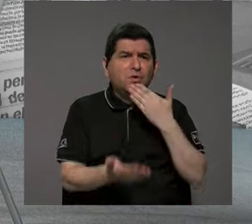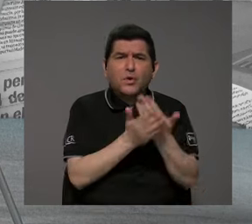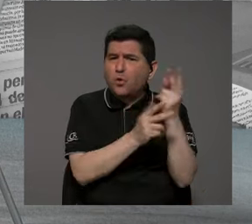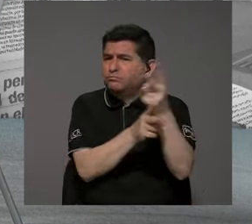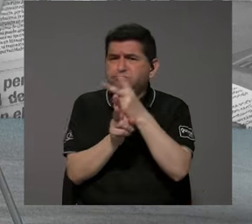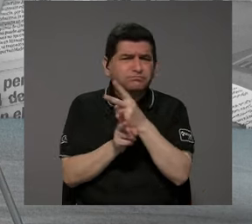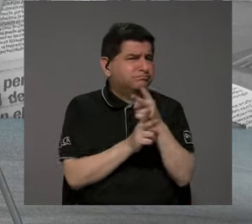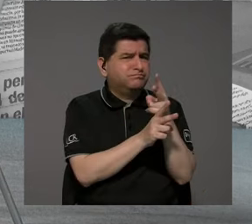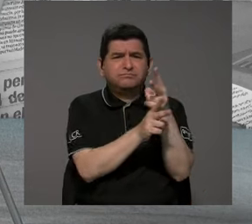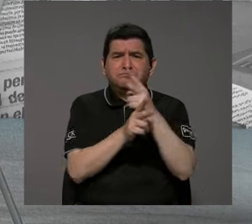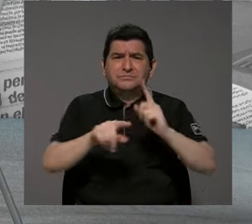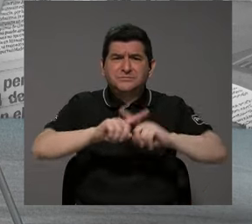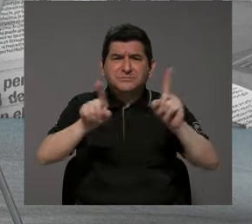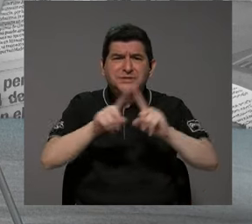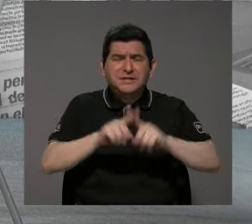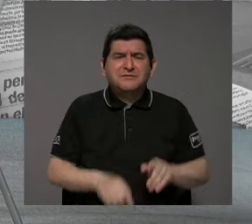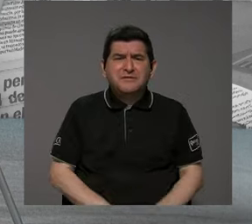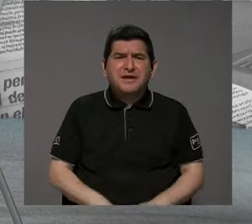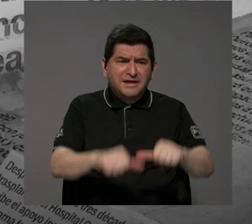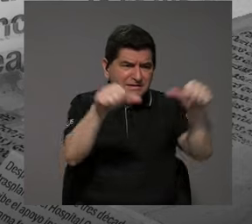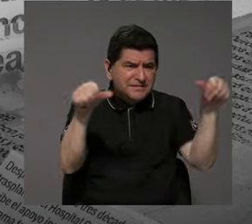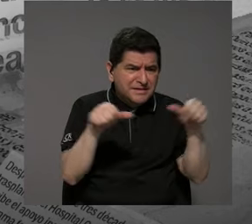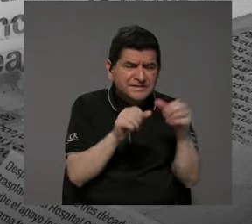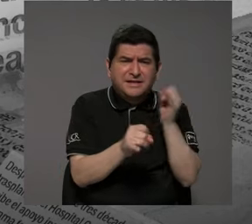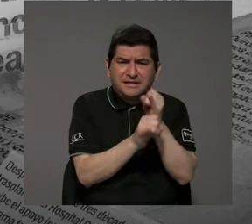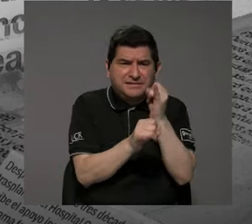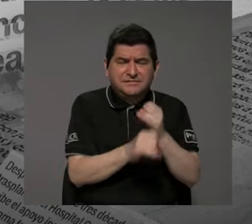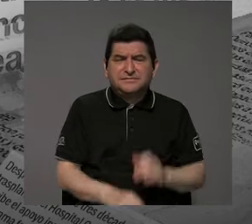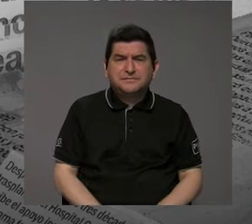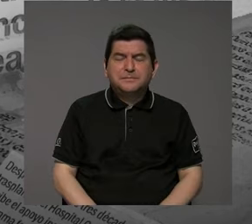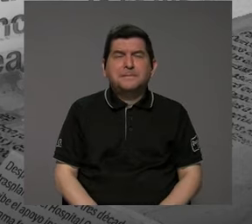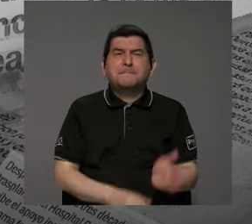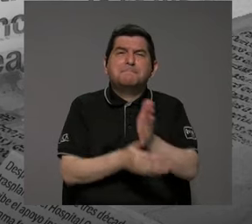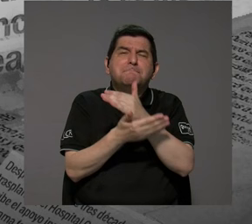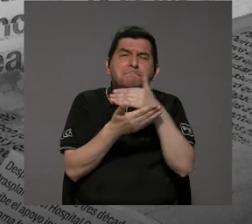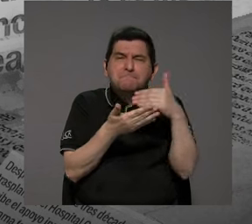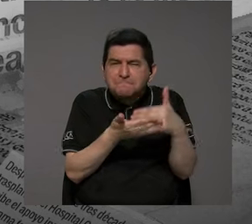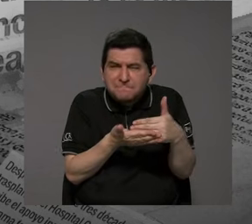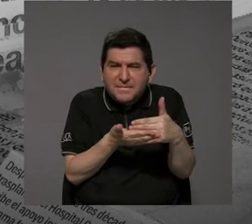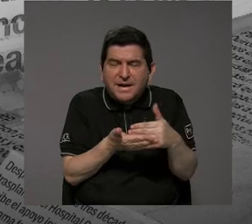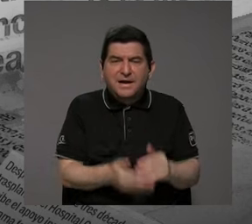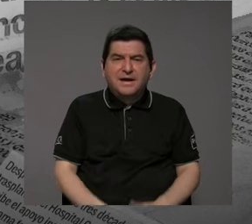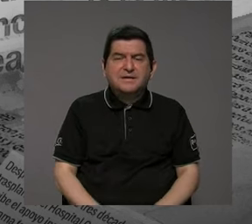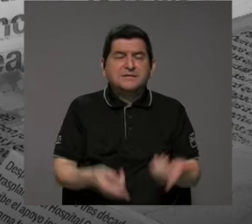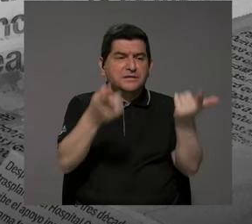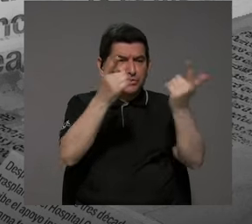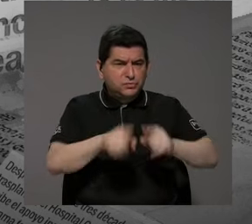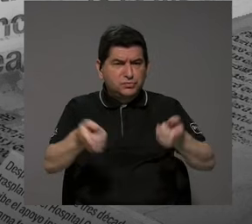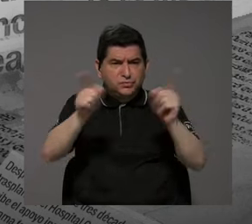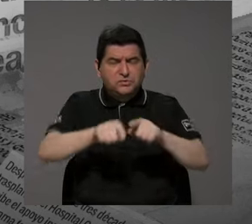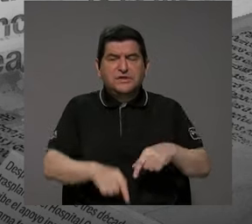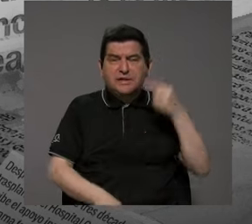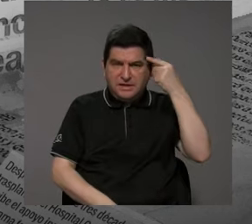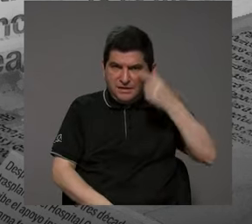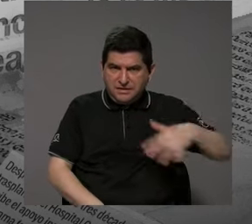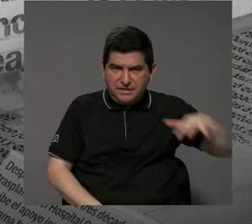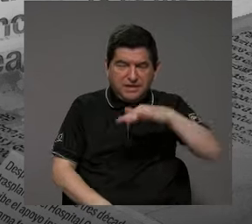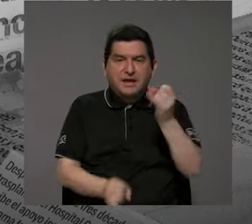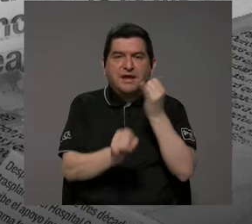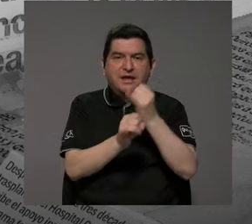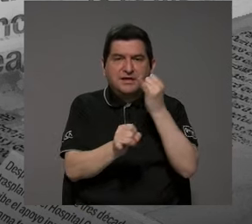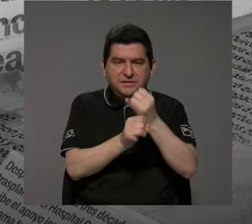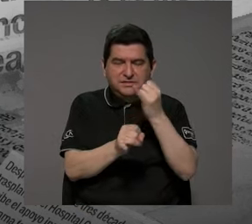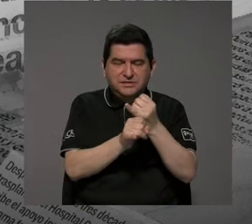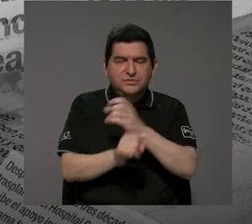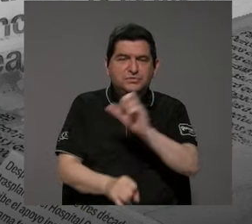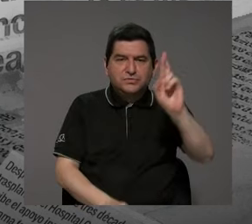supervisión en las diferentes instancias Sí yo creo que en parte digamos lo que ha venido ocurriendo es que el estado y las instituciones del